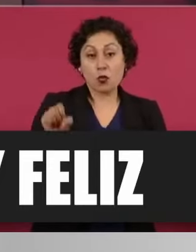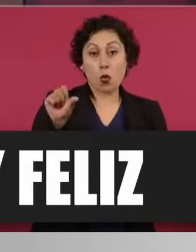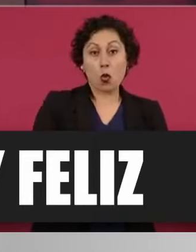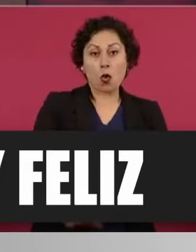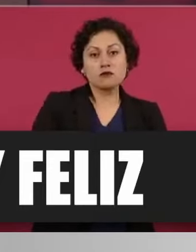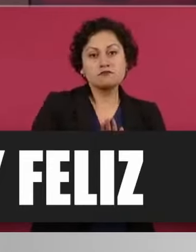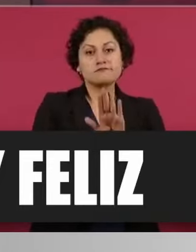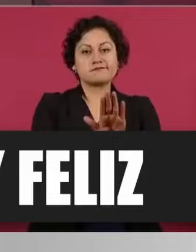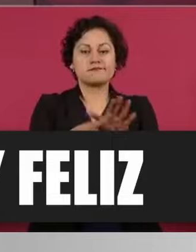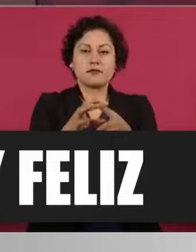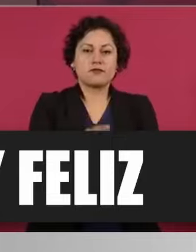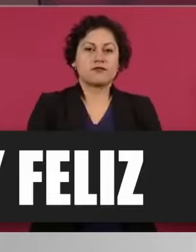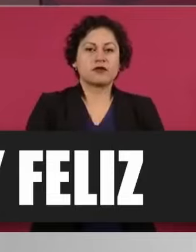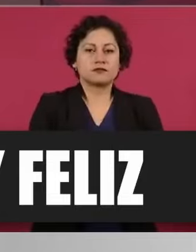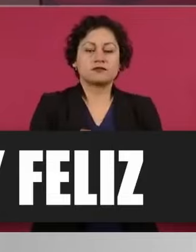de